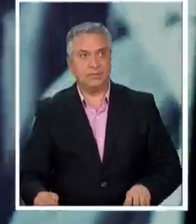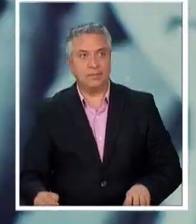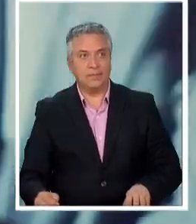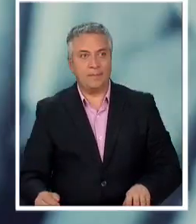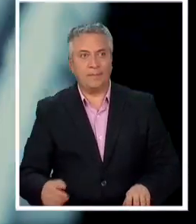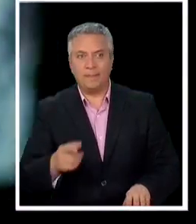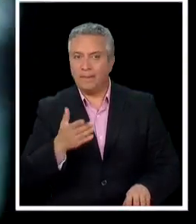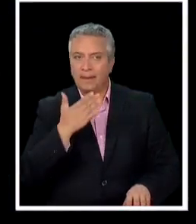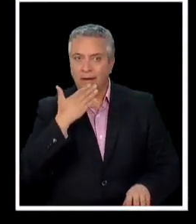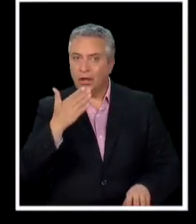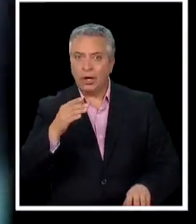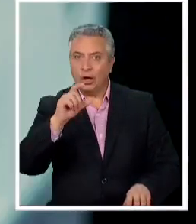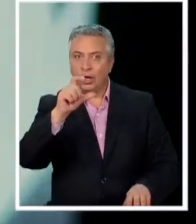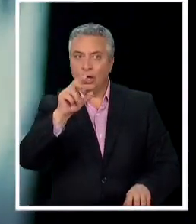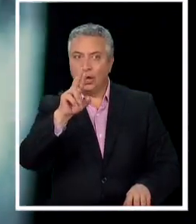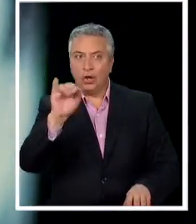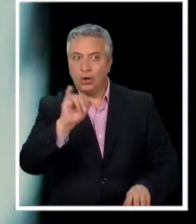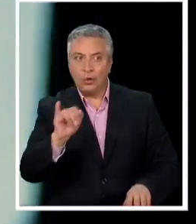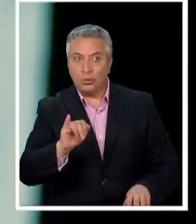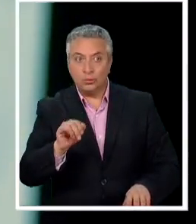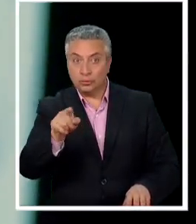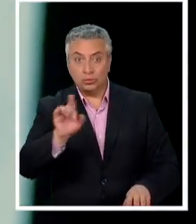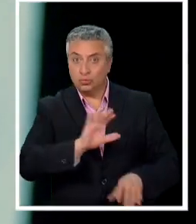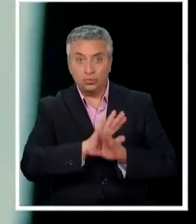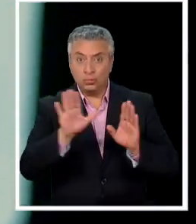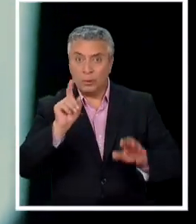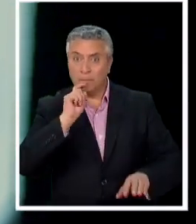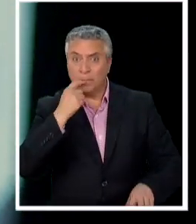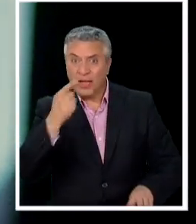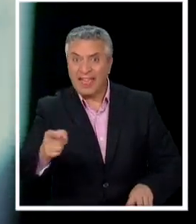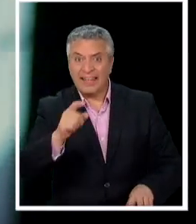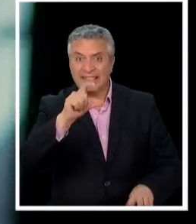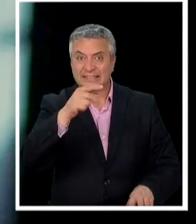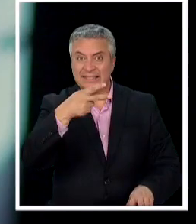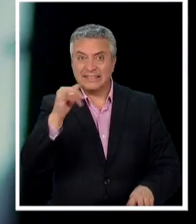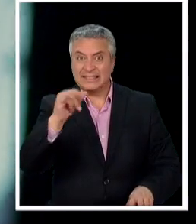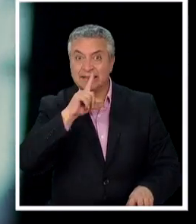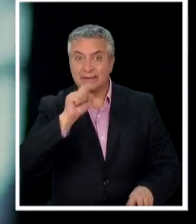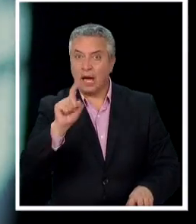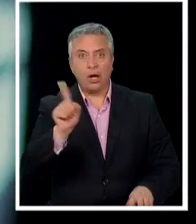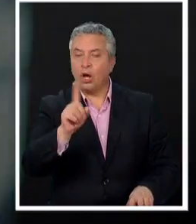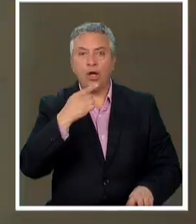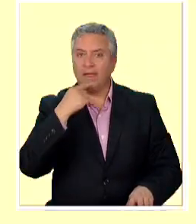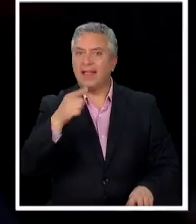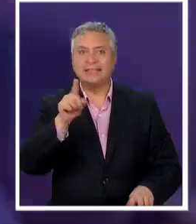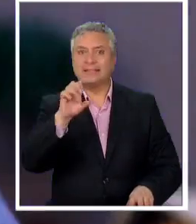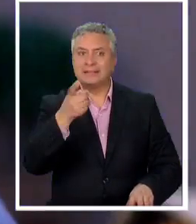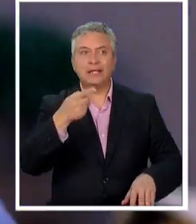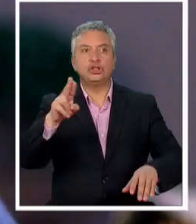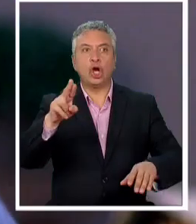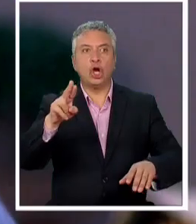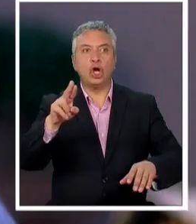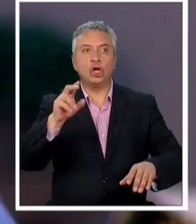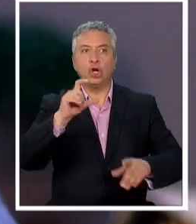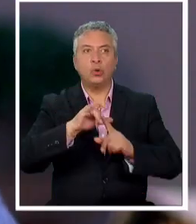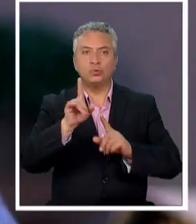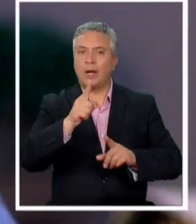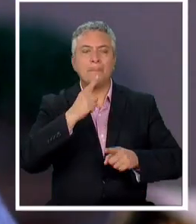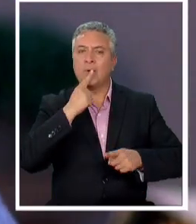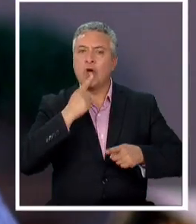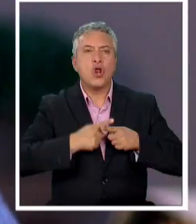Señor Cruz, venga. Disculpa, ¿a ti nunca te dijo Chita? No. Siempre te decía señor Cruz. Claro. Y a todos le decía. A todos le decía el nombre.